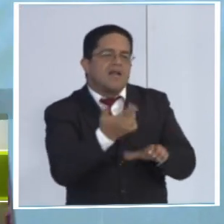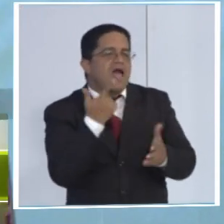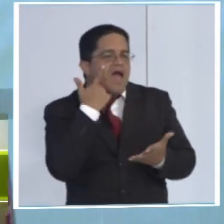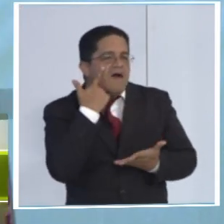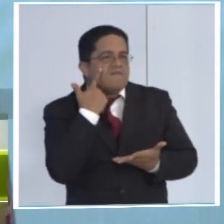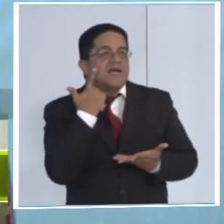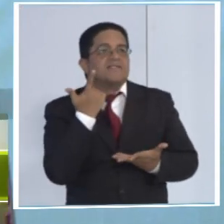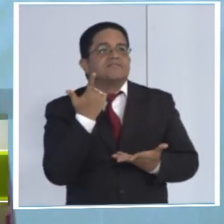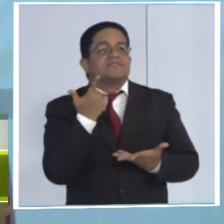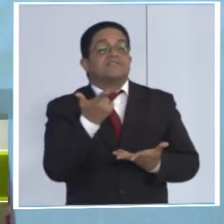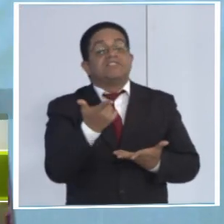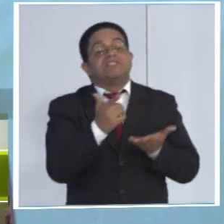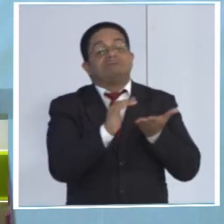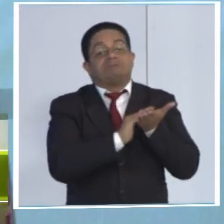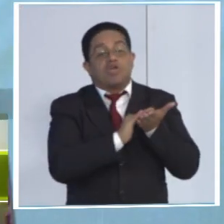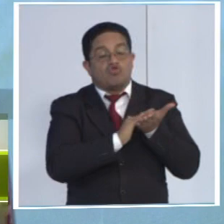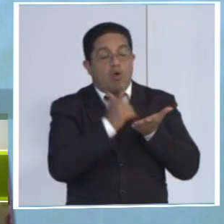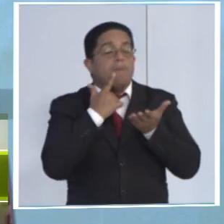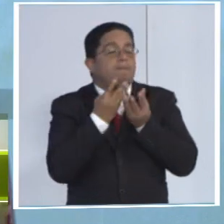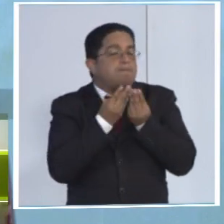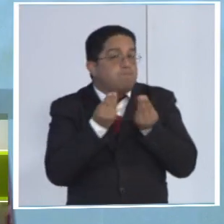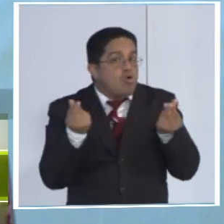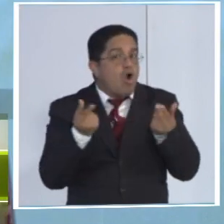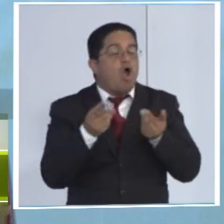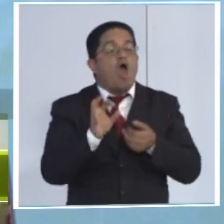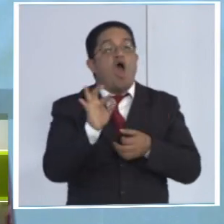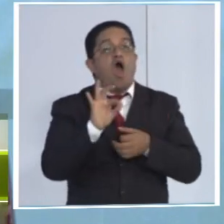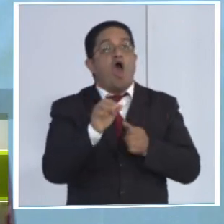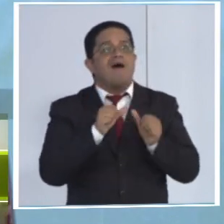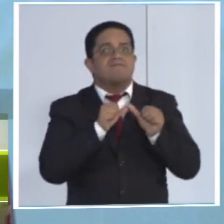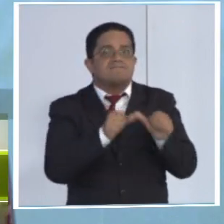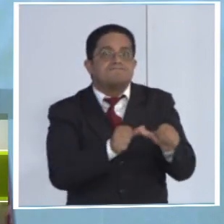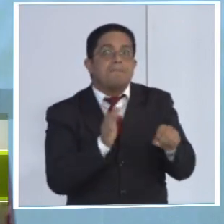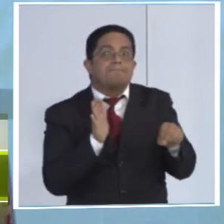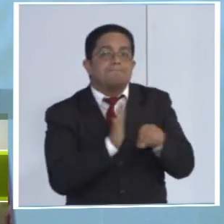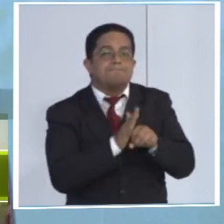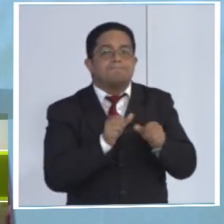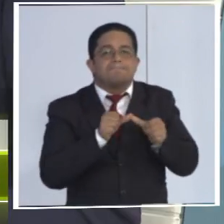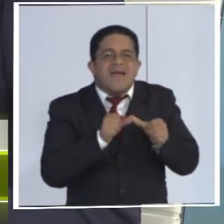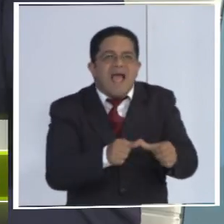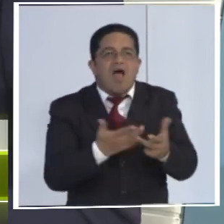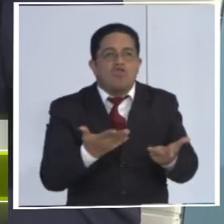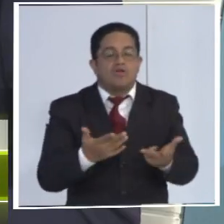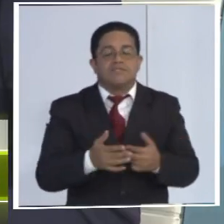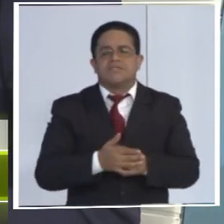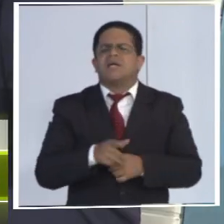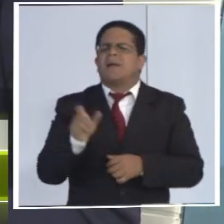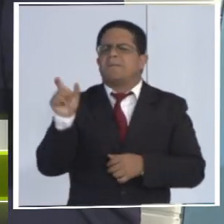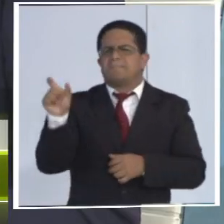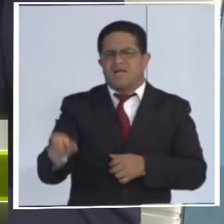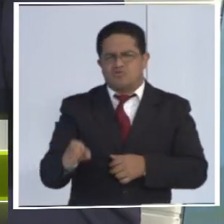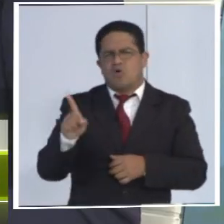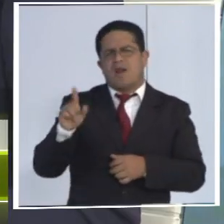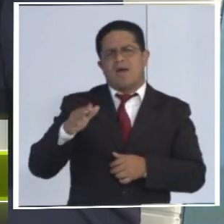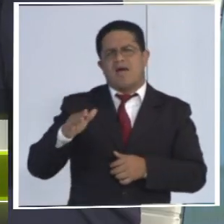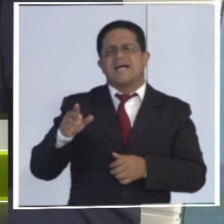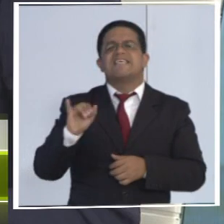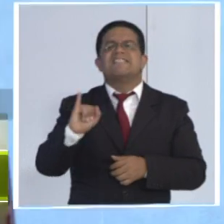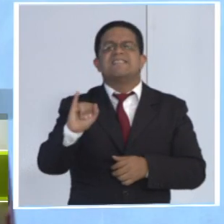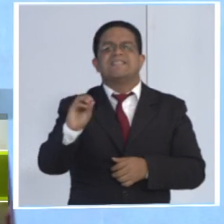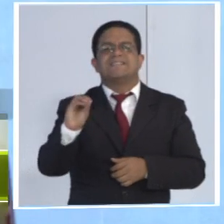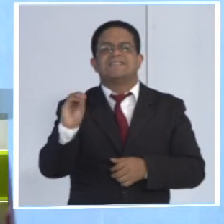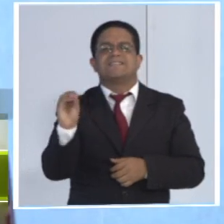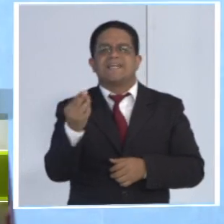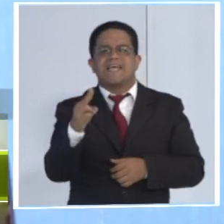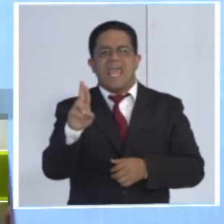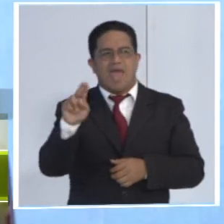si se está reabsorbiendo de manera correcta, si se encapsuló, si se forma un acceso, todo eso. ¿Los pacientes isquémicos también son candidatos a cirugías o no? Sí, son